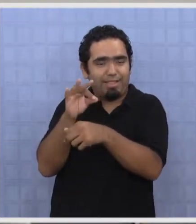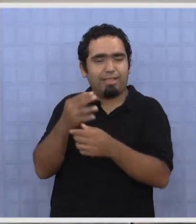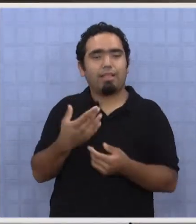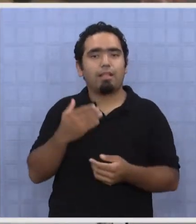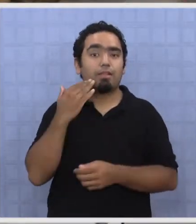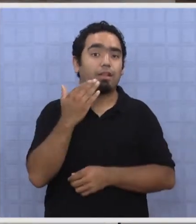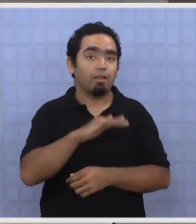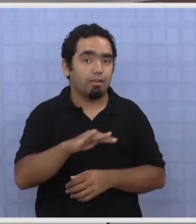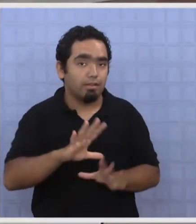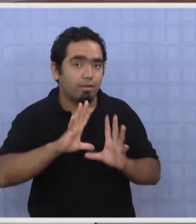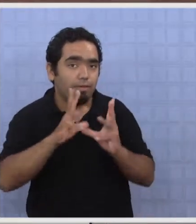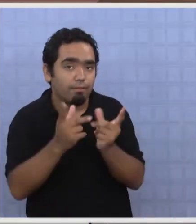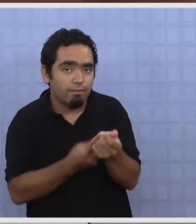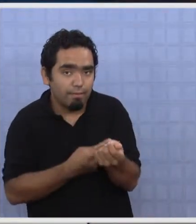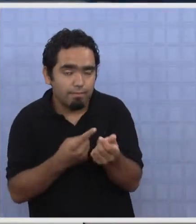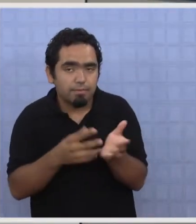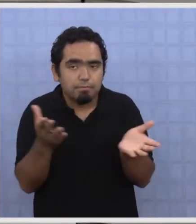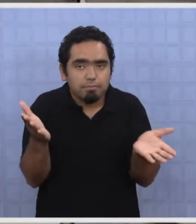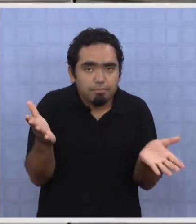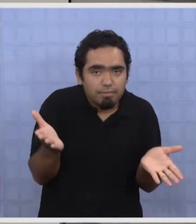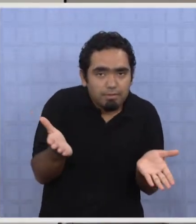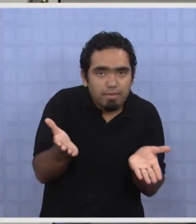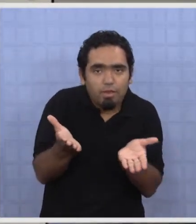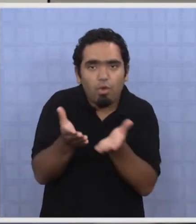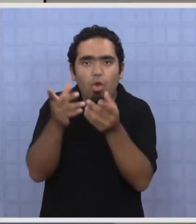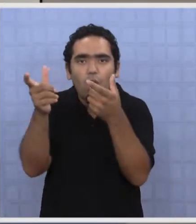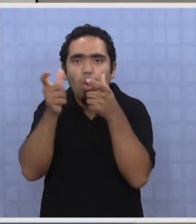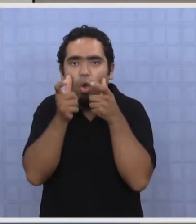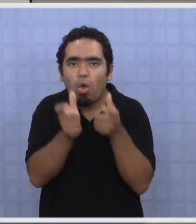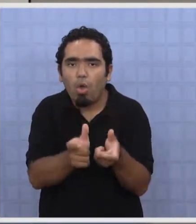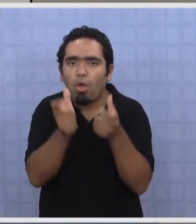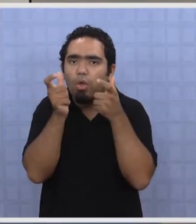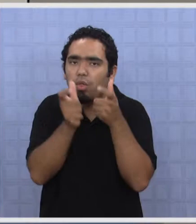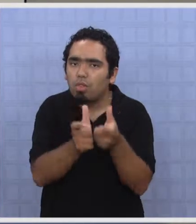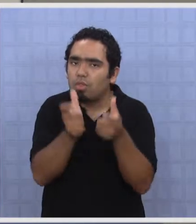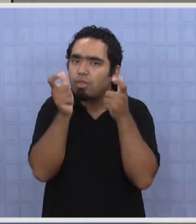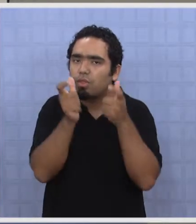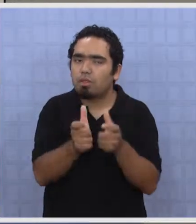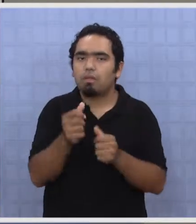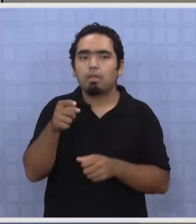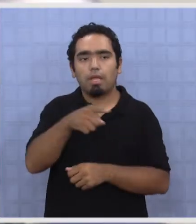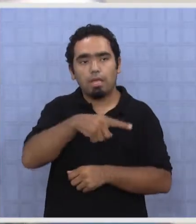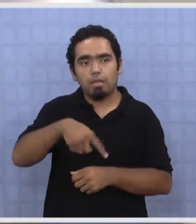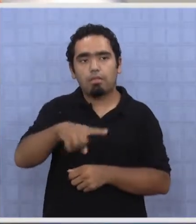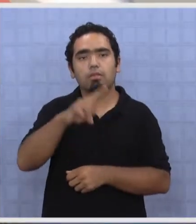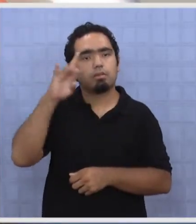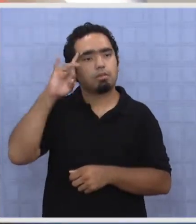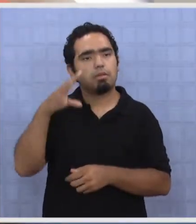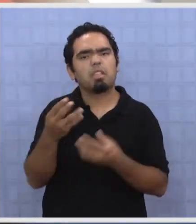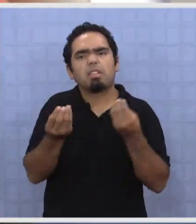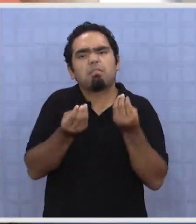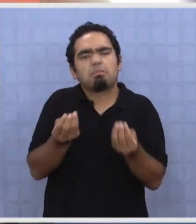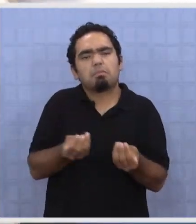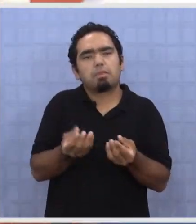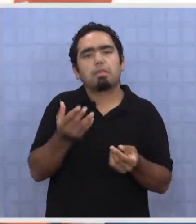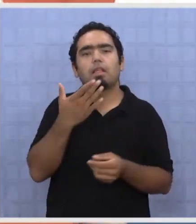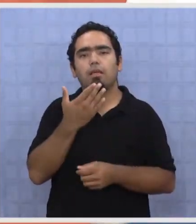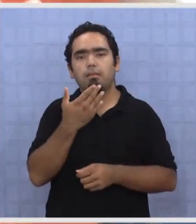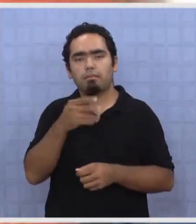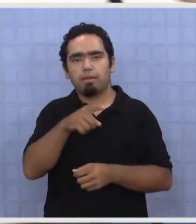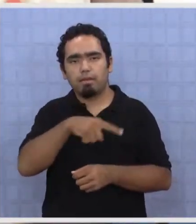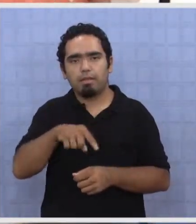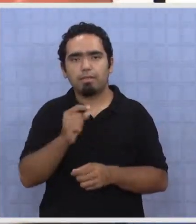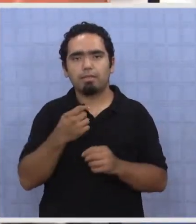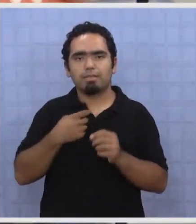los niños desde temprana edad a asistir a controles en forma periódica, tanto para que sepan de qué se trata como para evitar